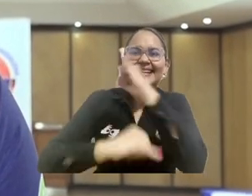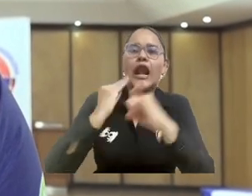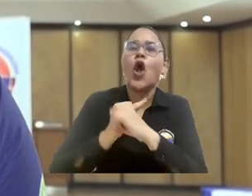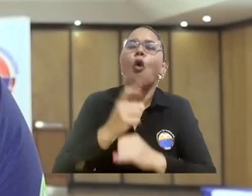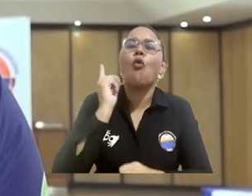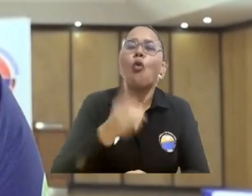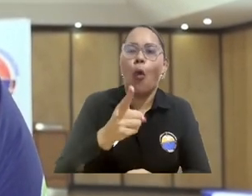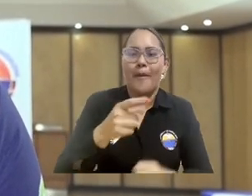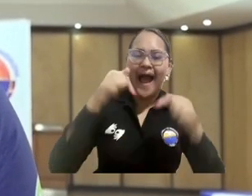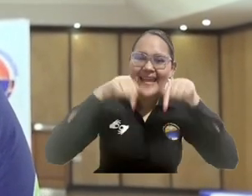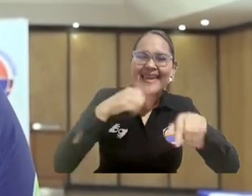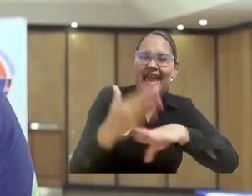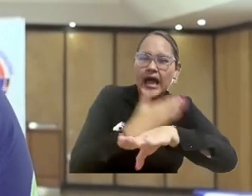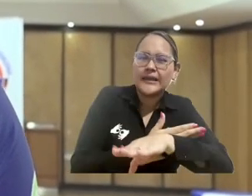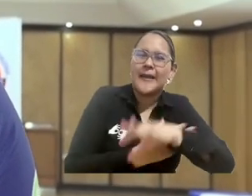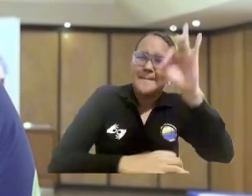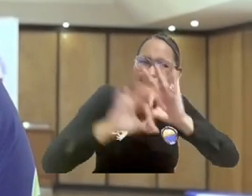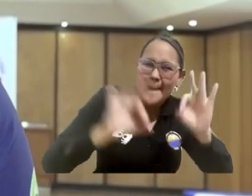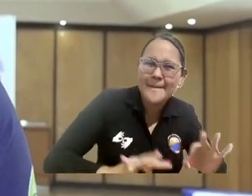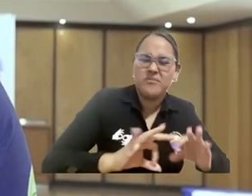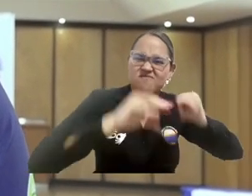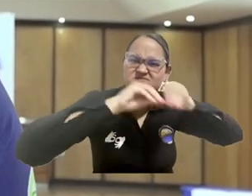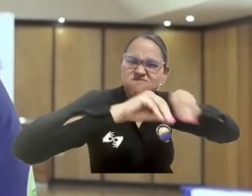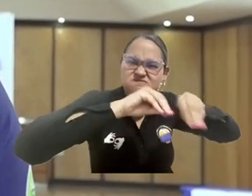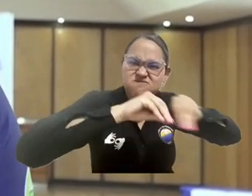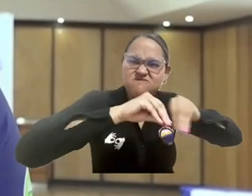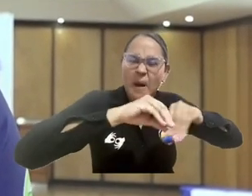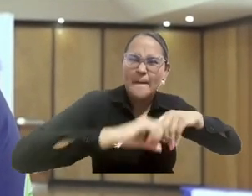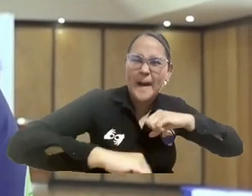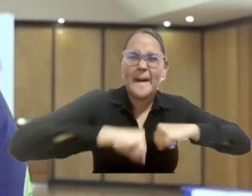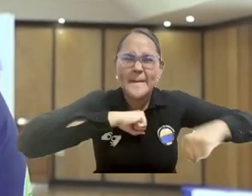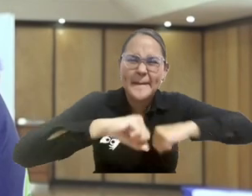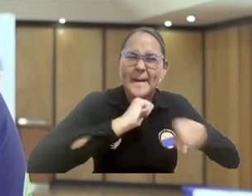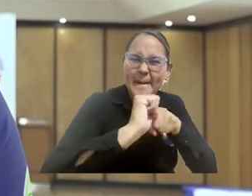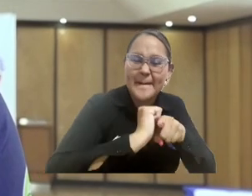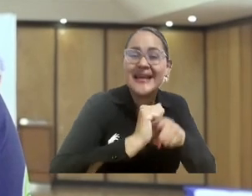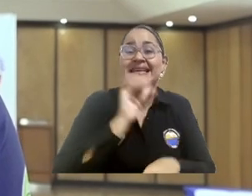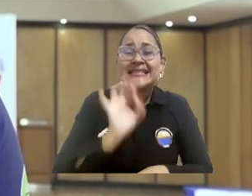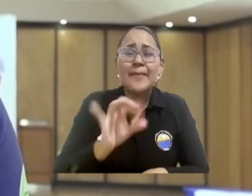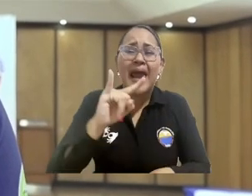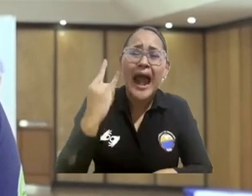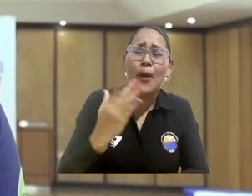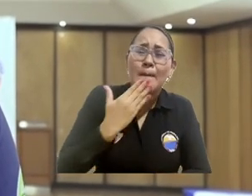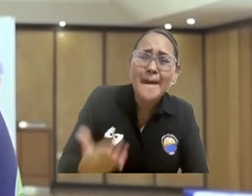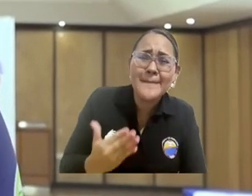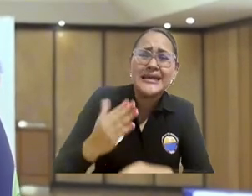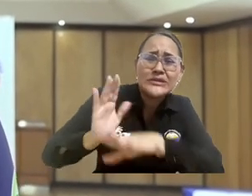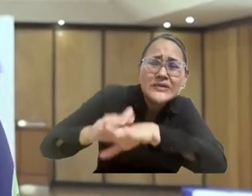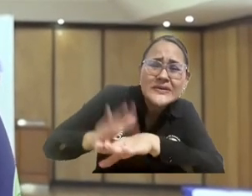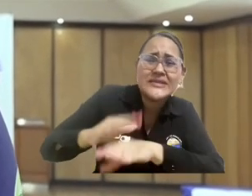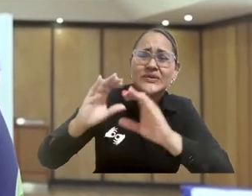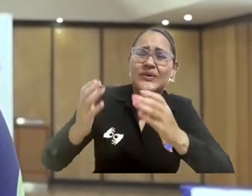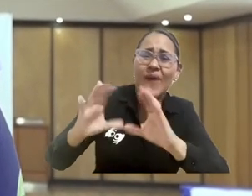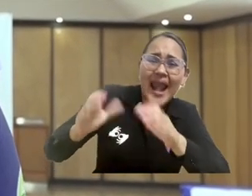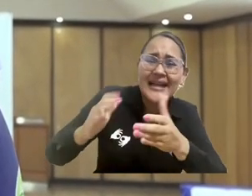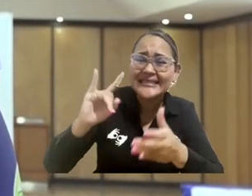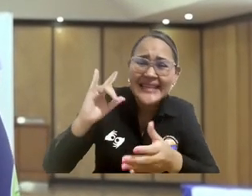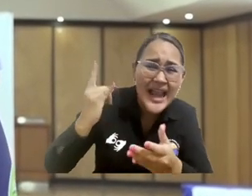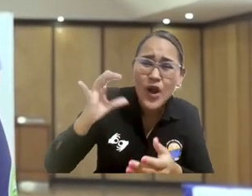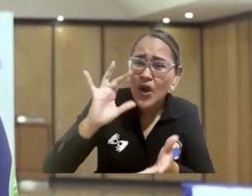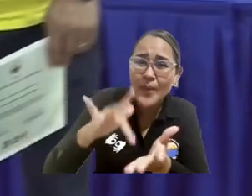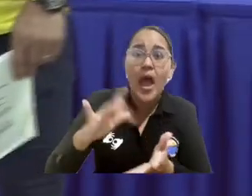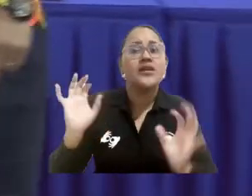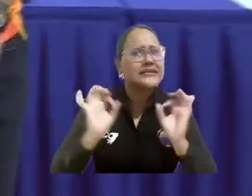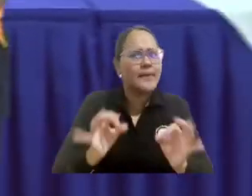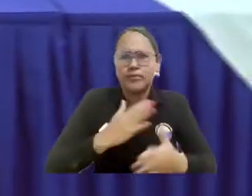internacionales todo el tiempo porque el Ministerio del Deporte hace parte de la preparación y cada vez que necesitamos un permiso o un tema extracurricular, pues la universidad siempre